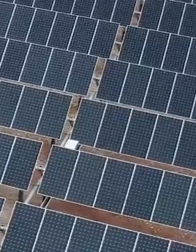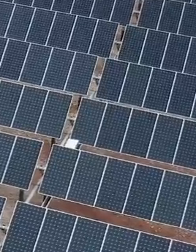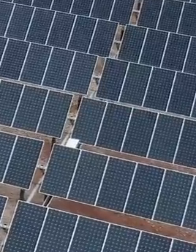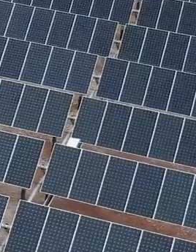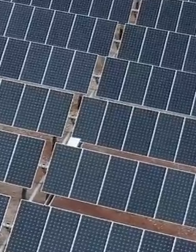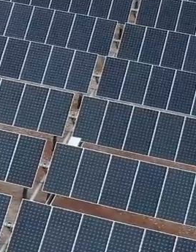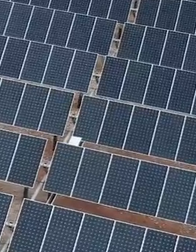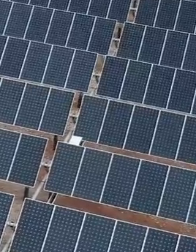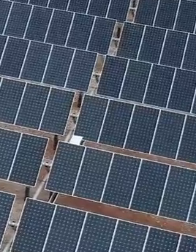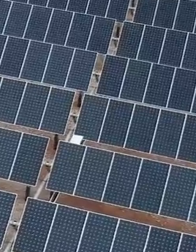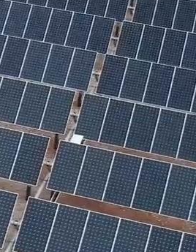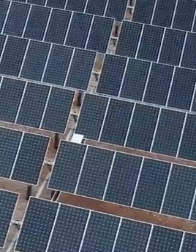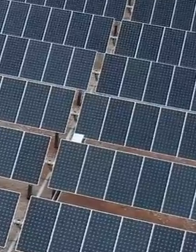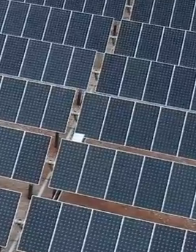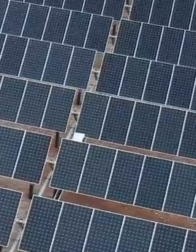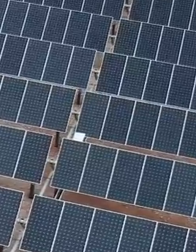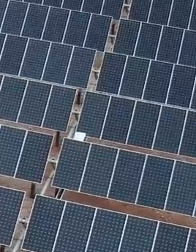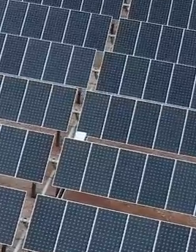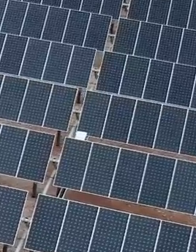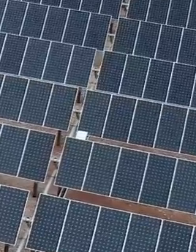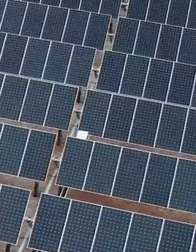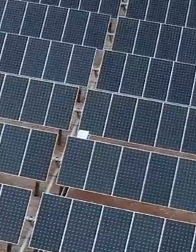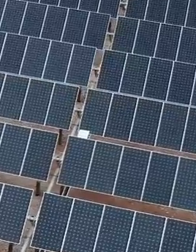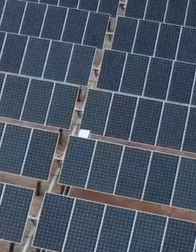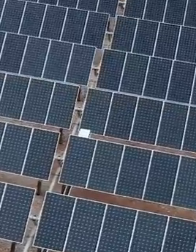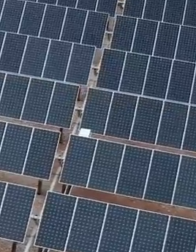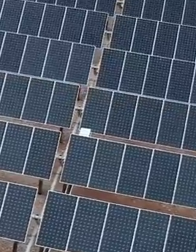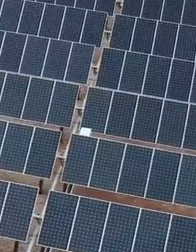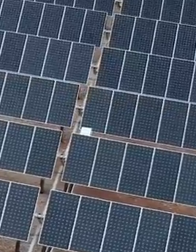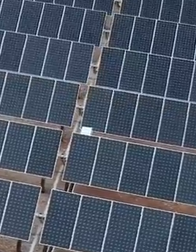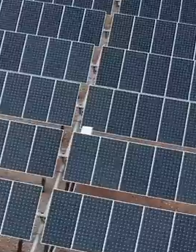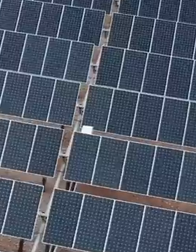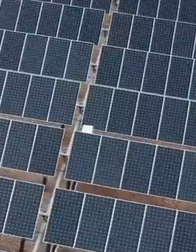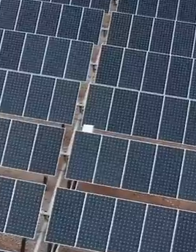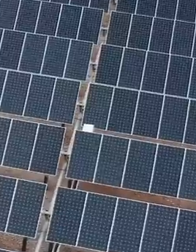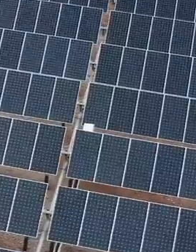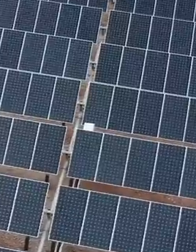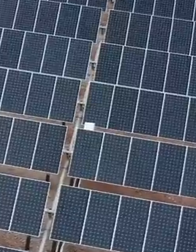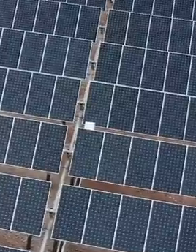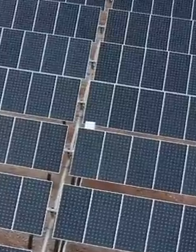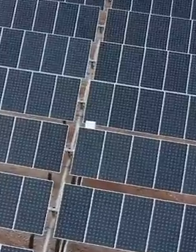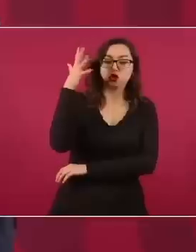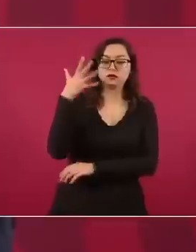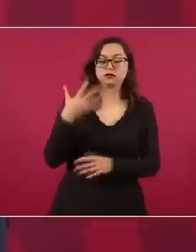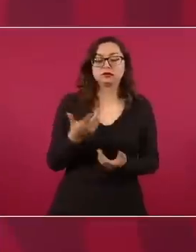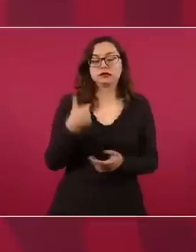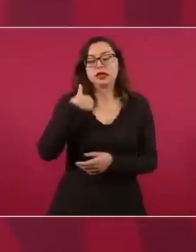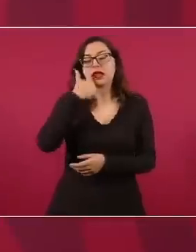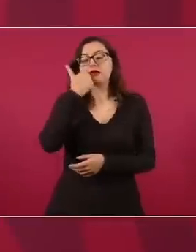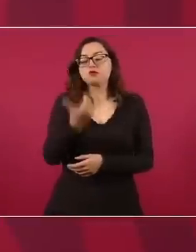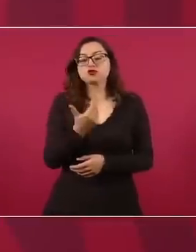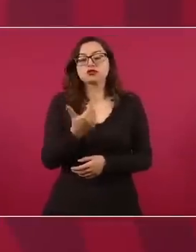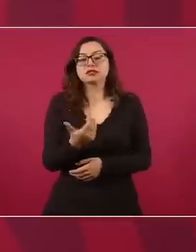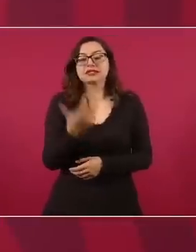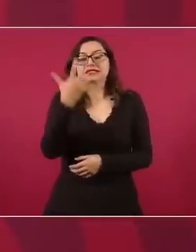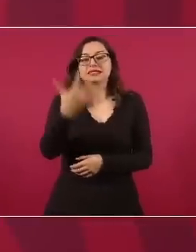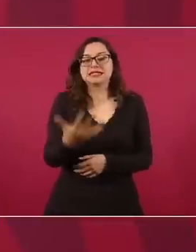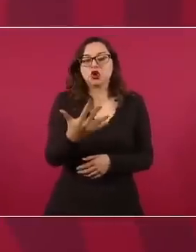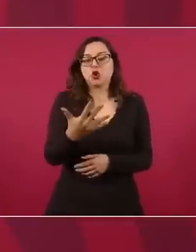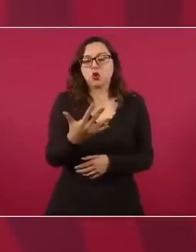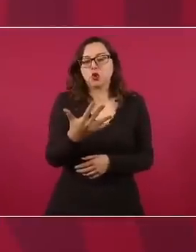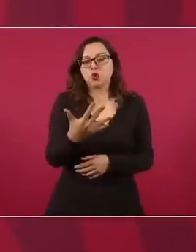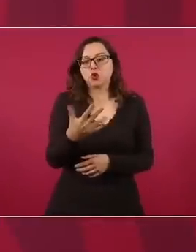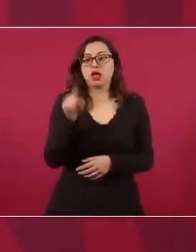de Peñasco. Se está pensando en 5 plantas como la de